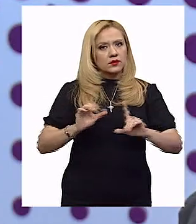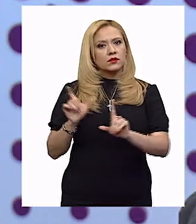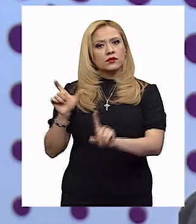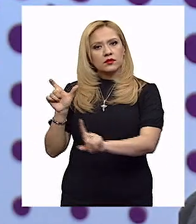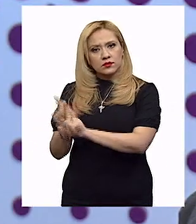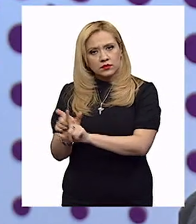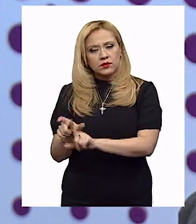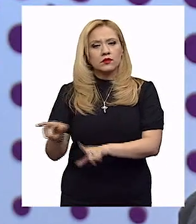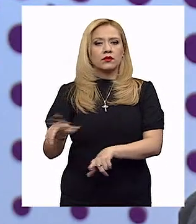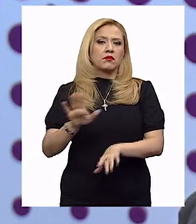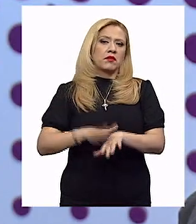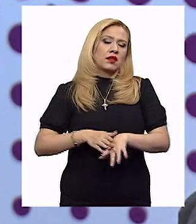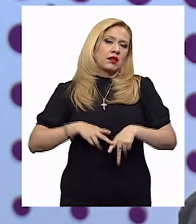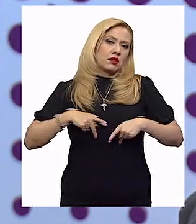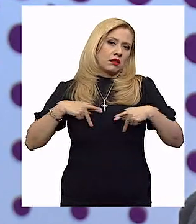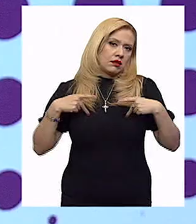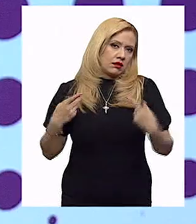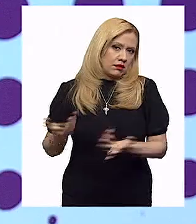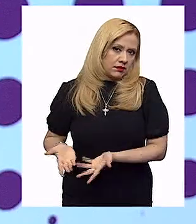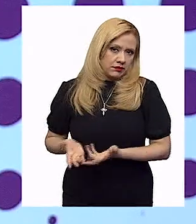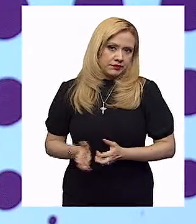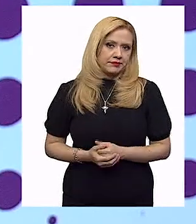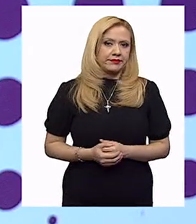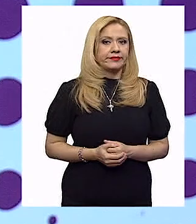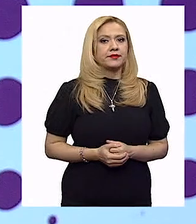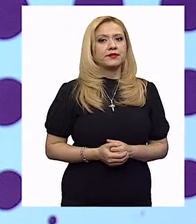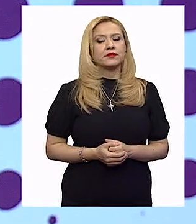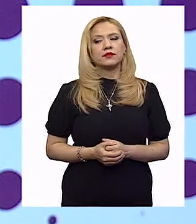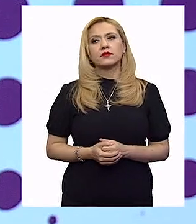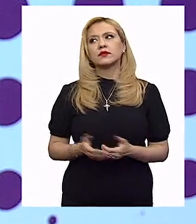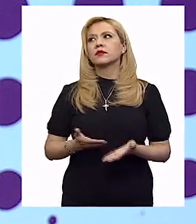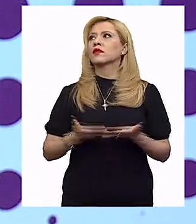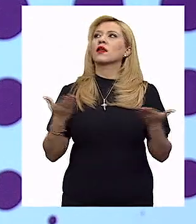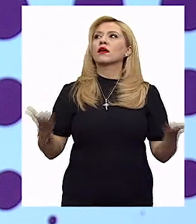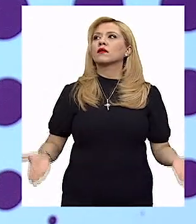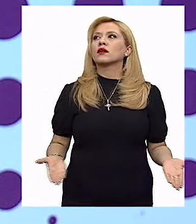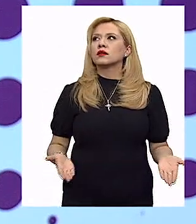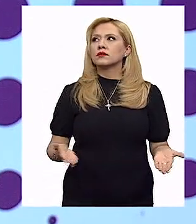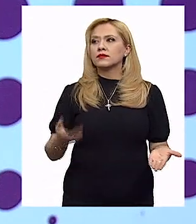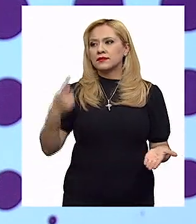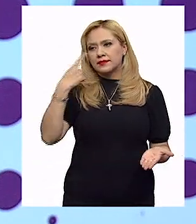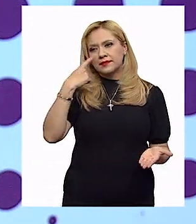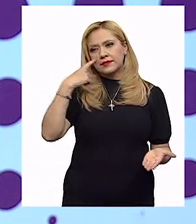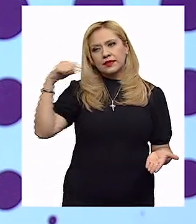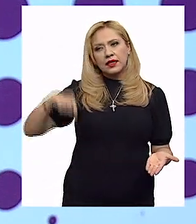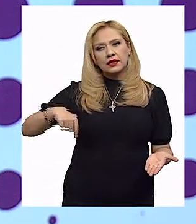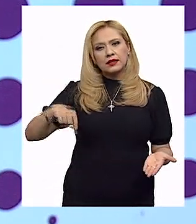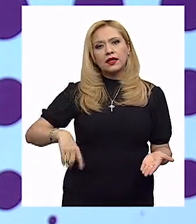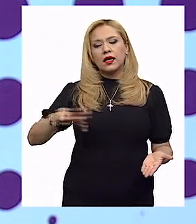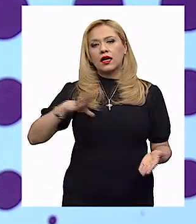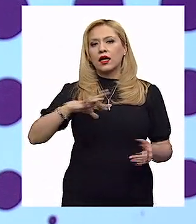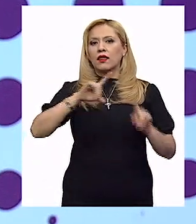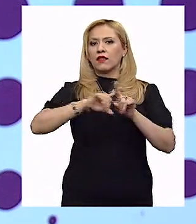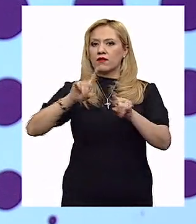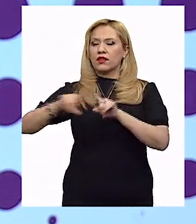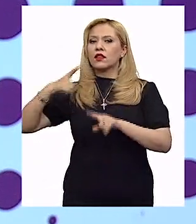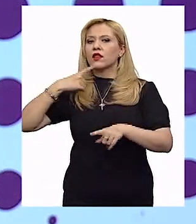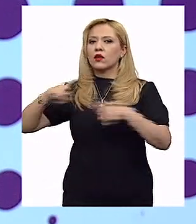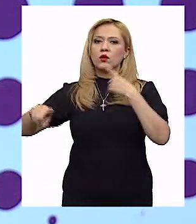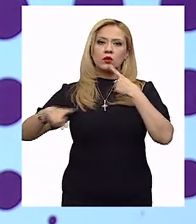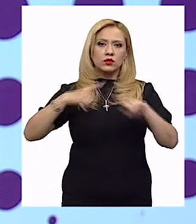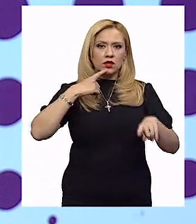por ser más vulnerables en estos casos. Ahora, como hemos visto aquí, hay muchos tipos de denunciantes.